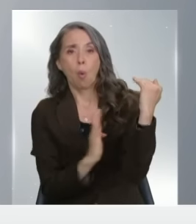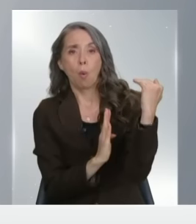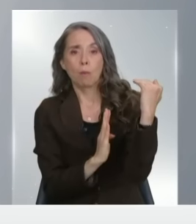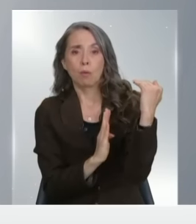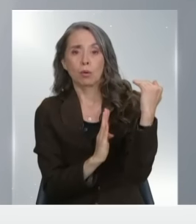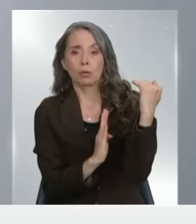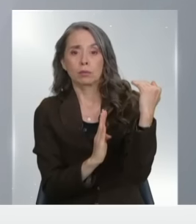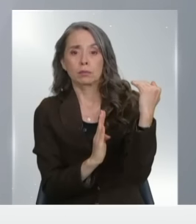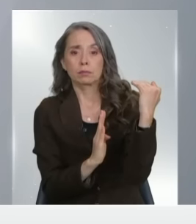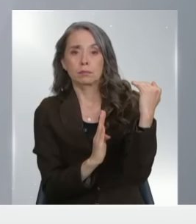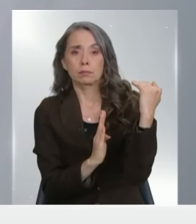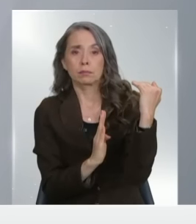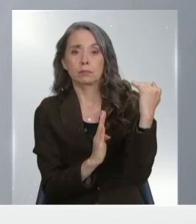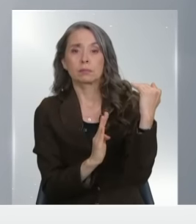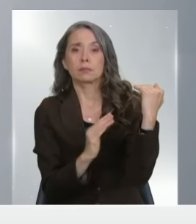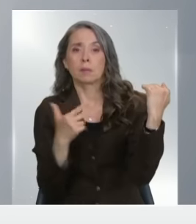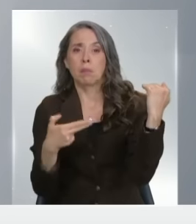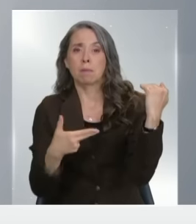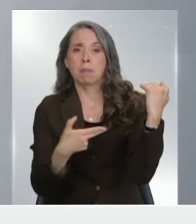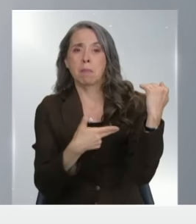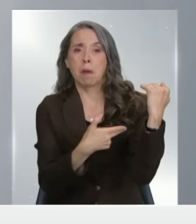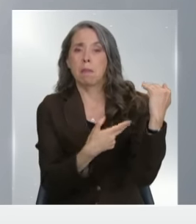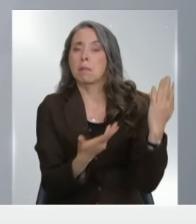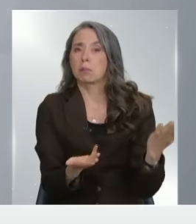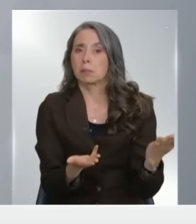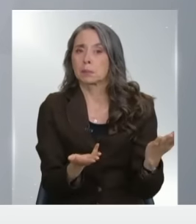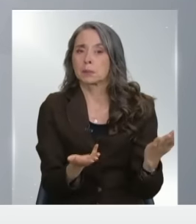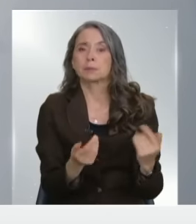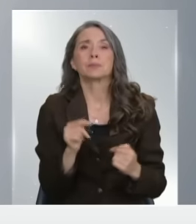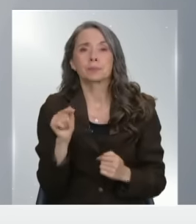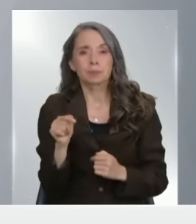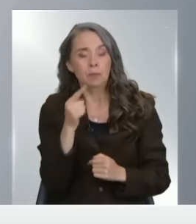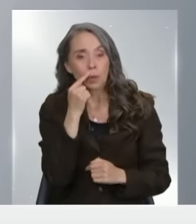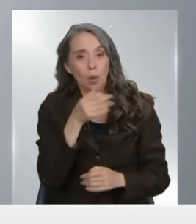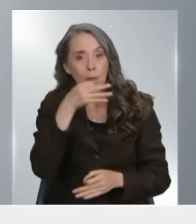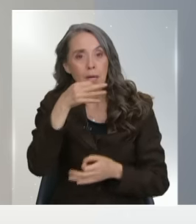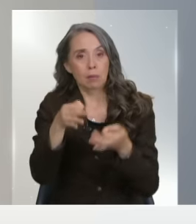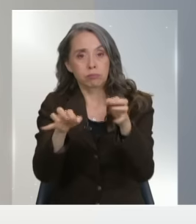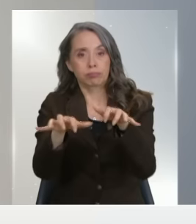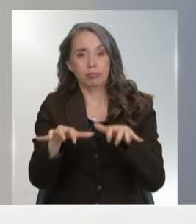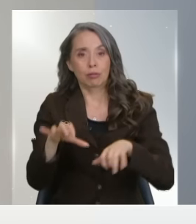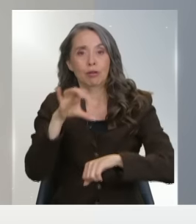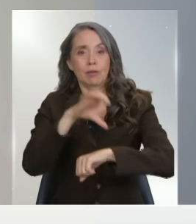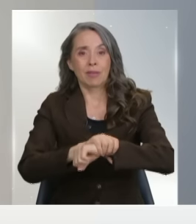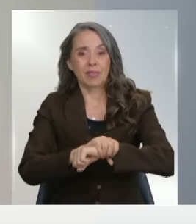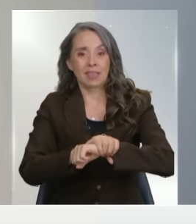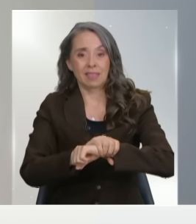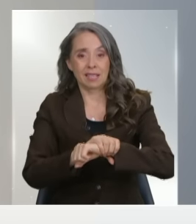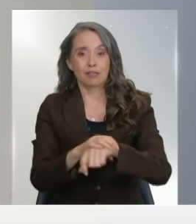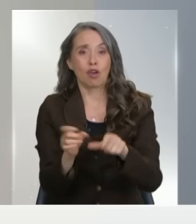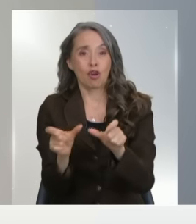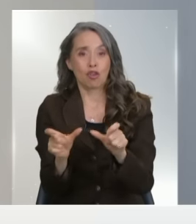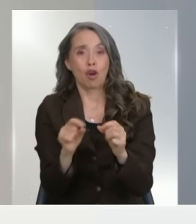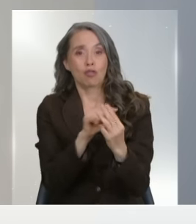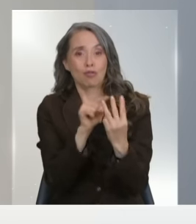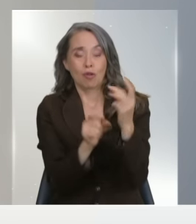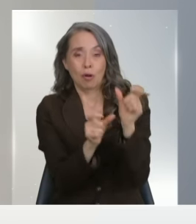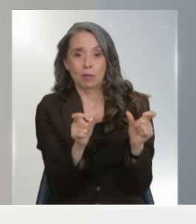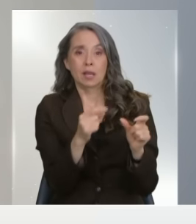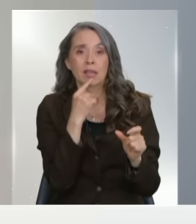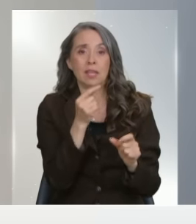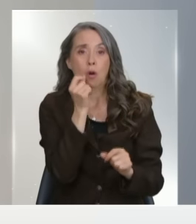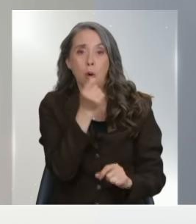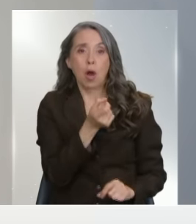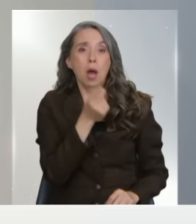disparara directamente contra el domicilio. Con los antecedentes vertidos en la audiencia de control de detención, el tribunal estimó que la libertad de